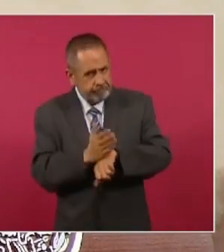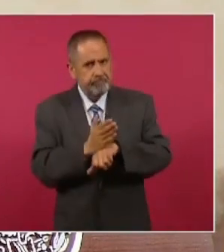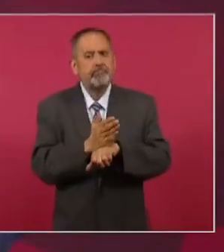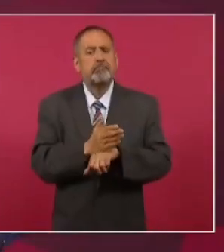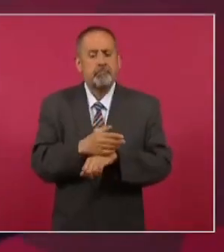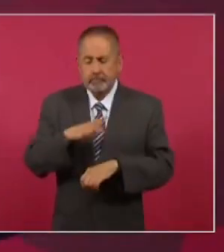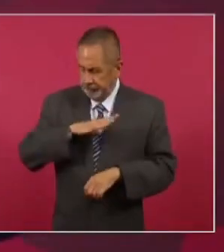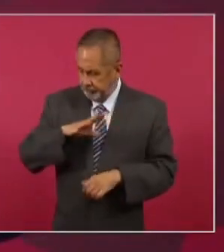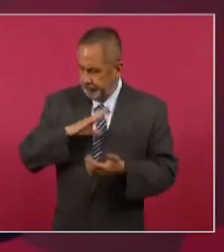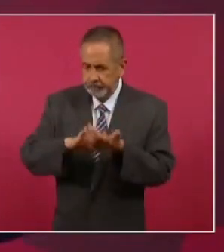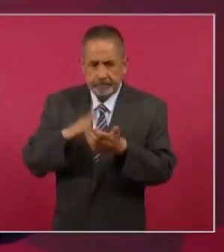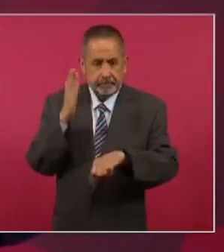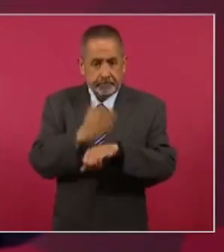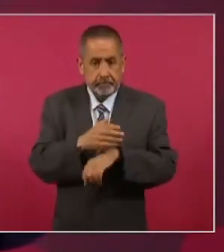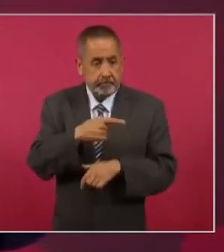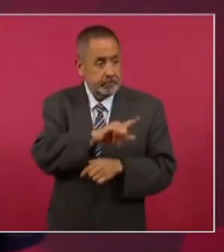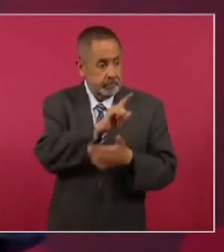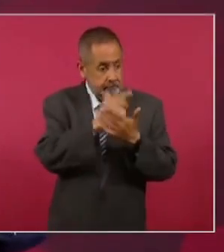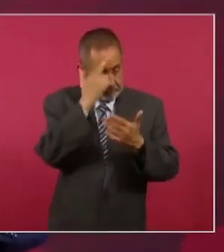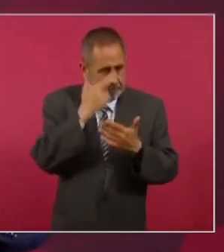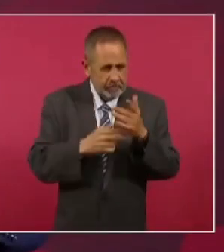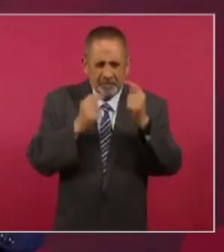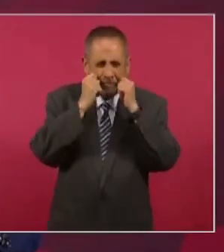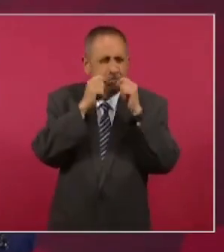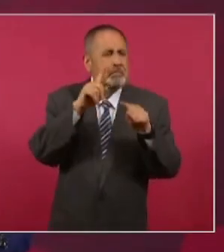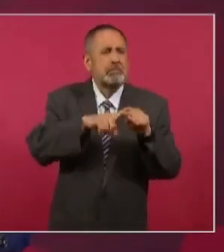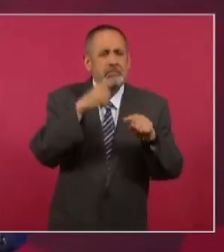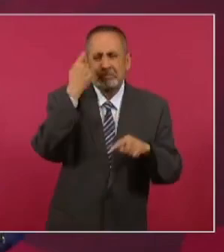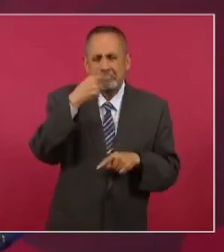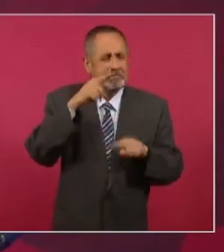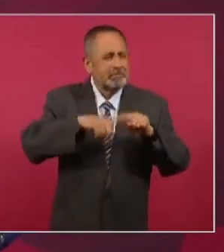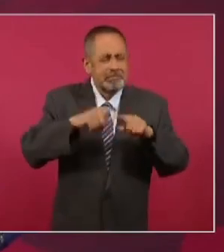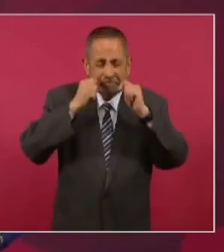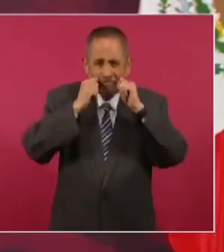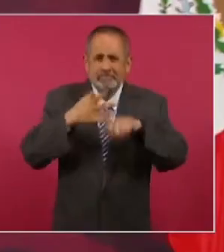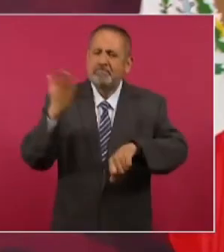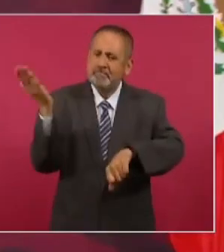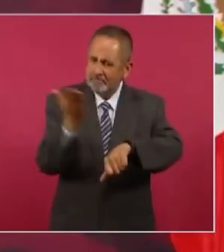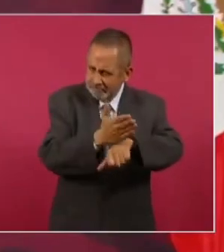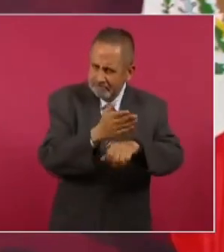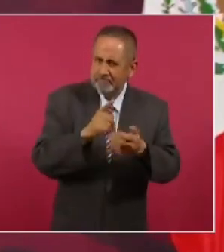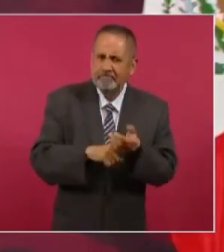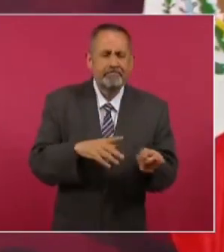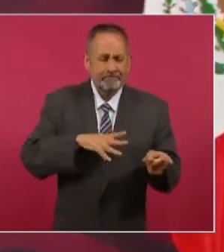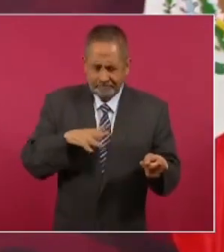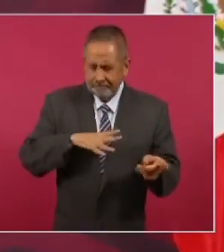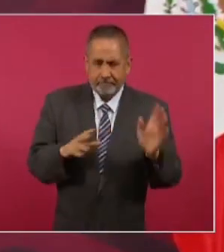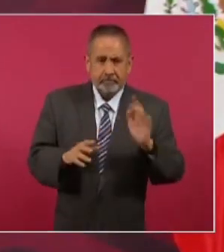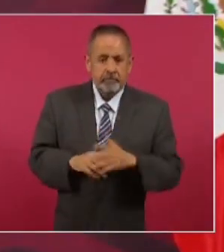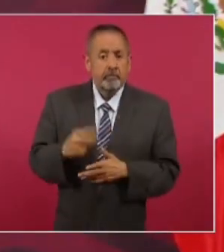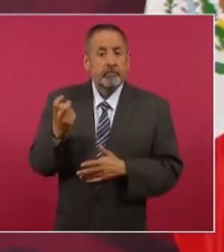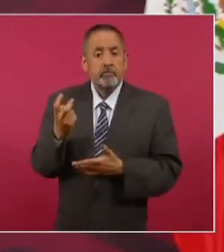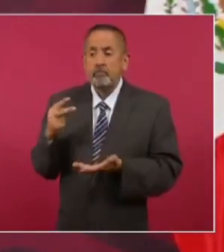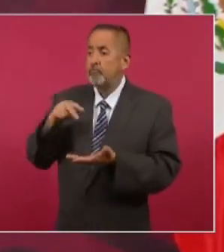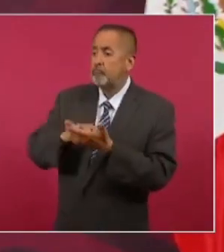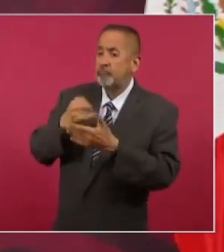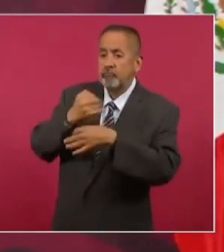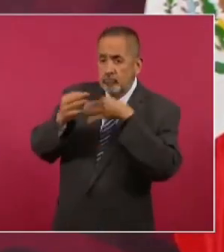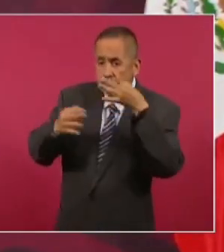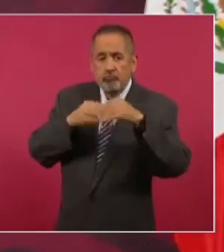ahora el que comete un delito sea quien sea es castigado por eso informamos